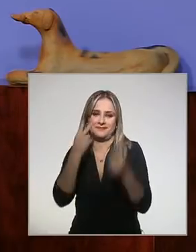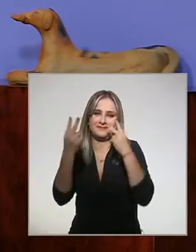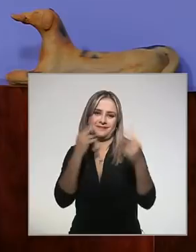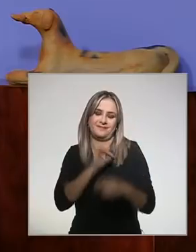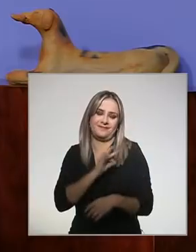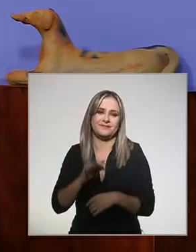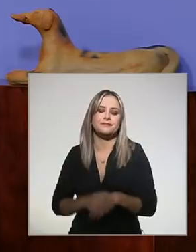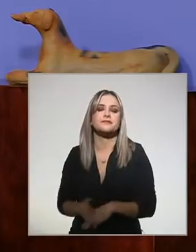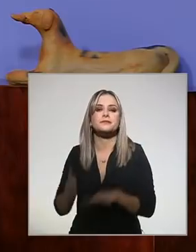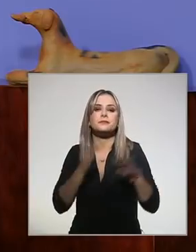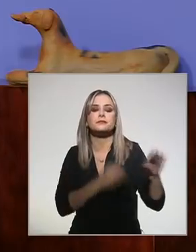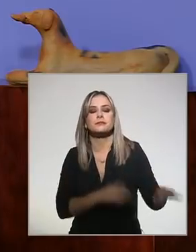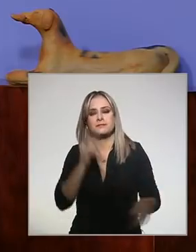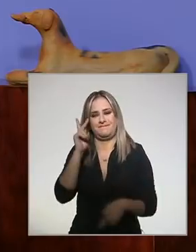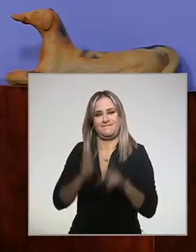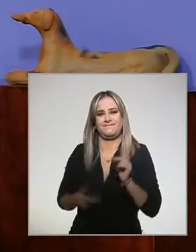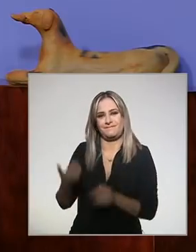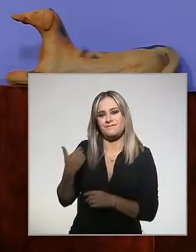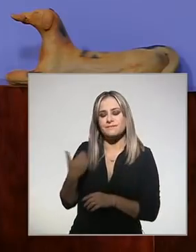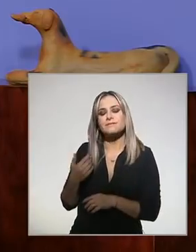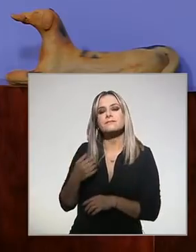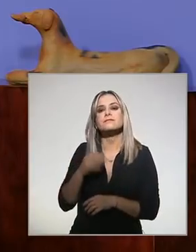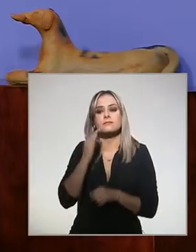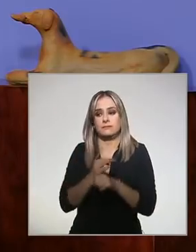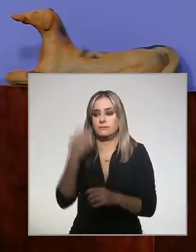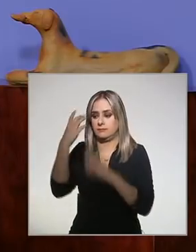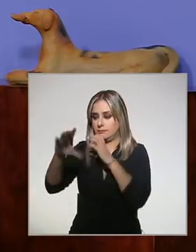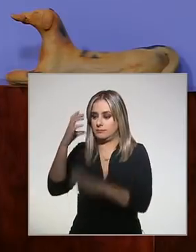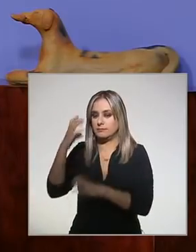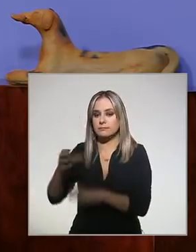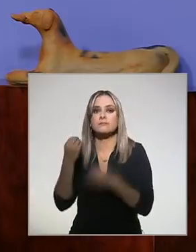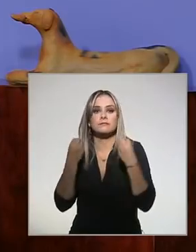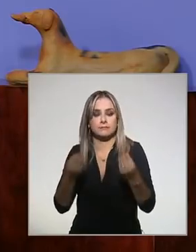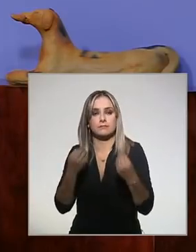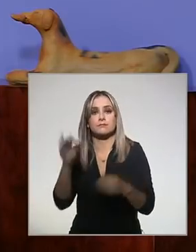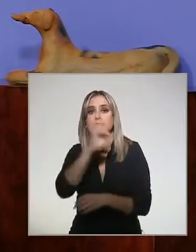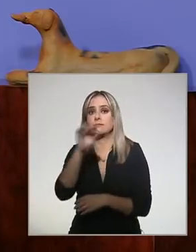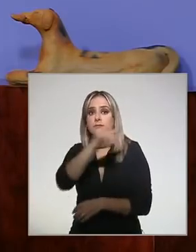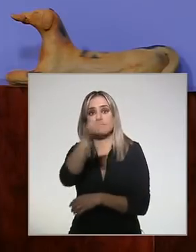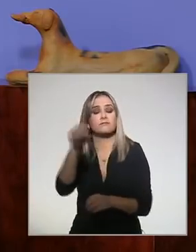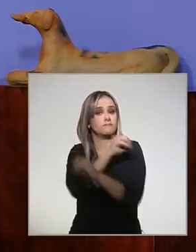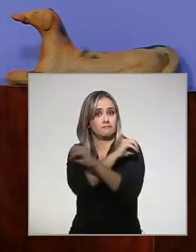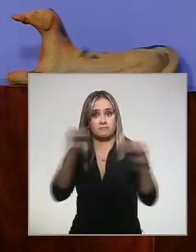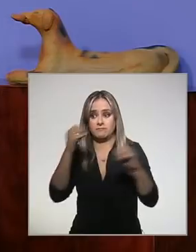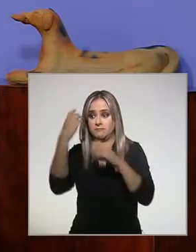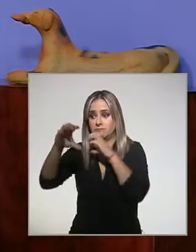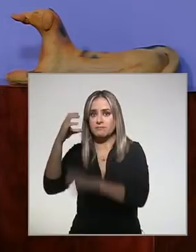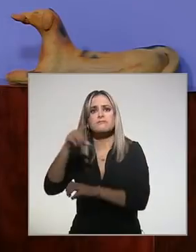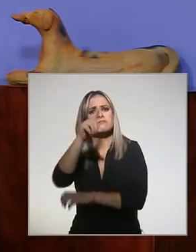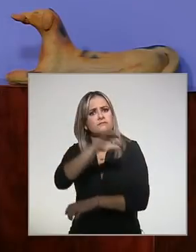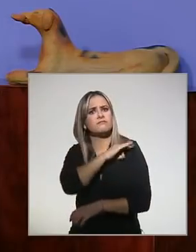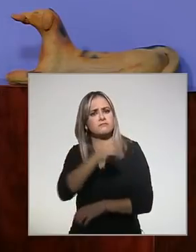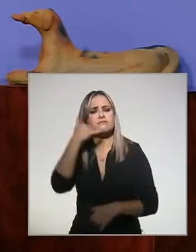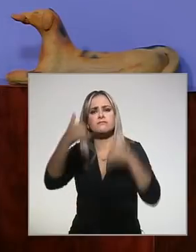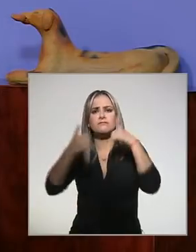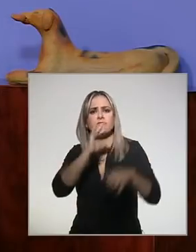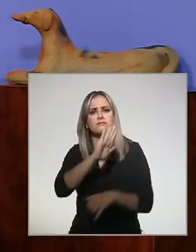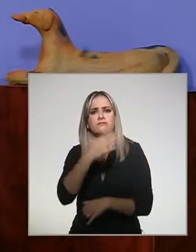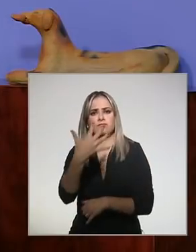mientras estábamos en el corte, ya nos llegaron varios comentarios. Si ustedes no han participado, los invito a que marquen al